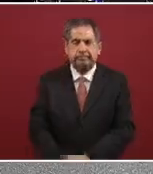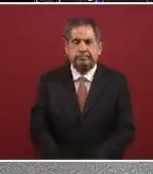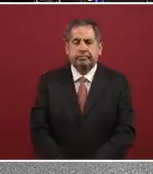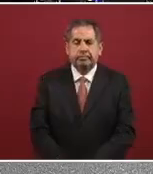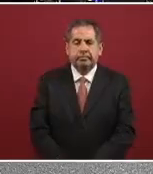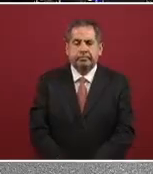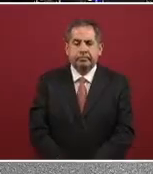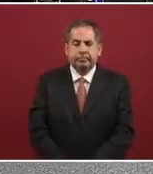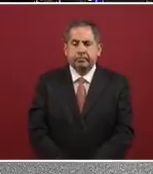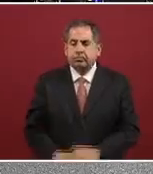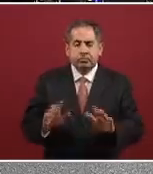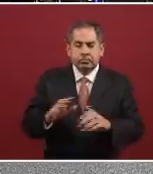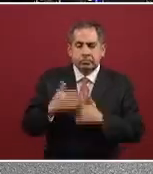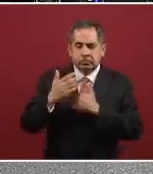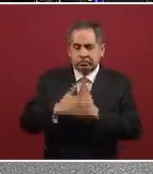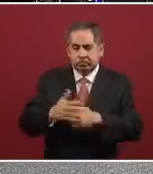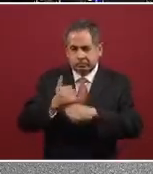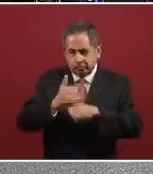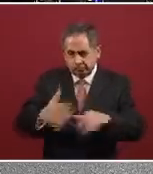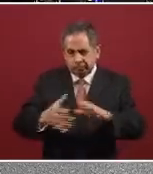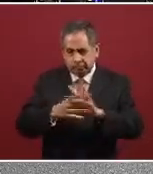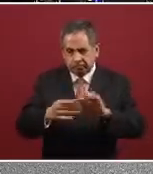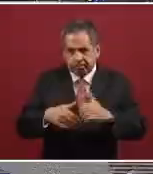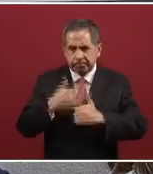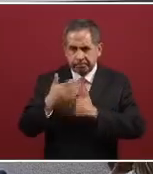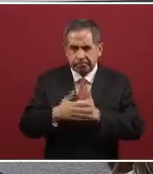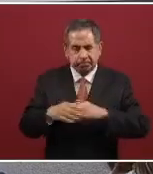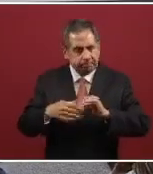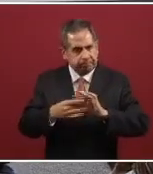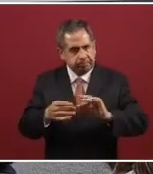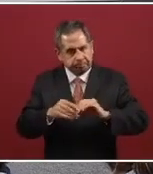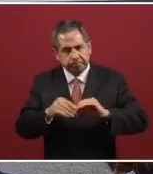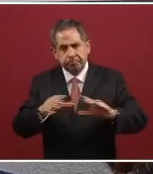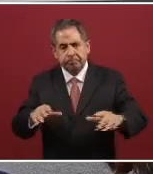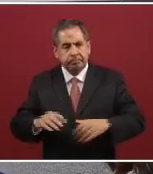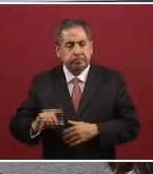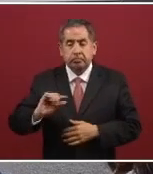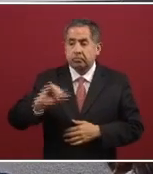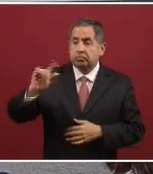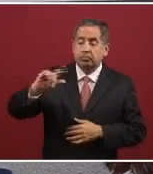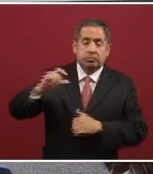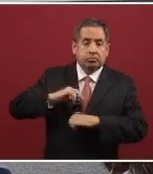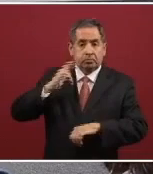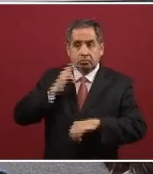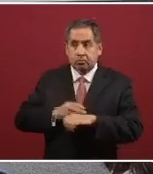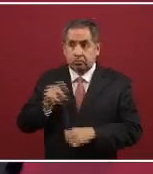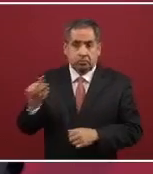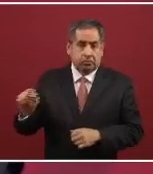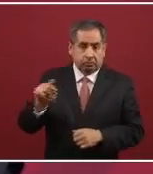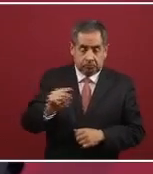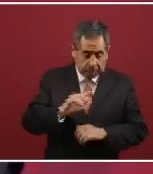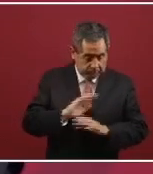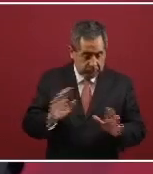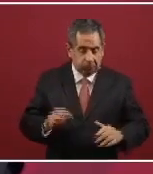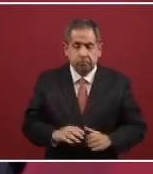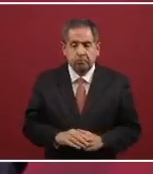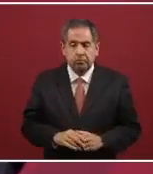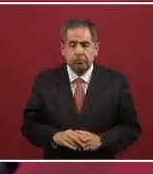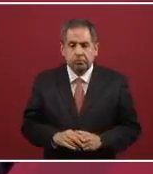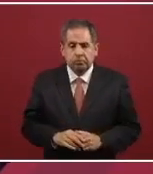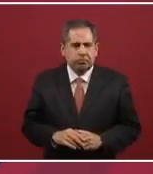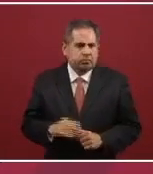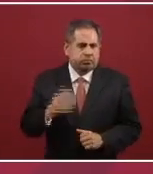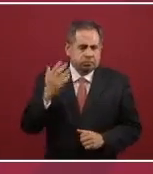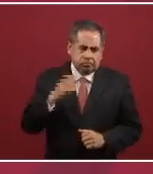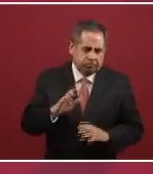Va a haber un informe y las autoridades correspondientes, ya